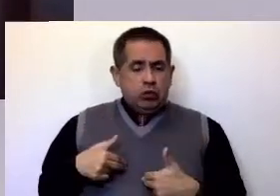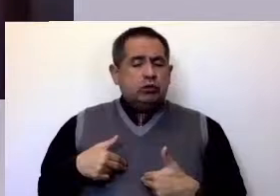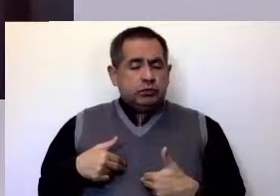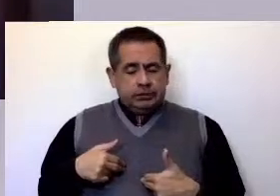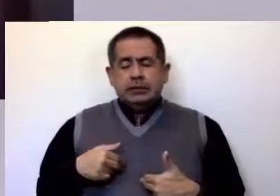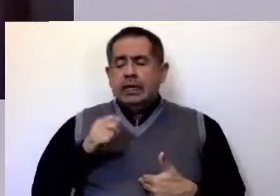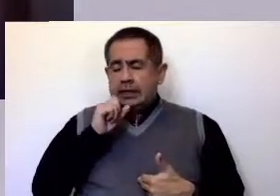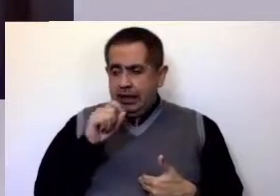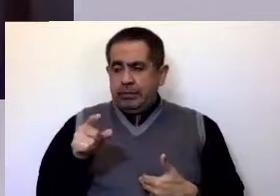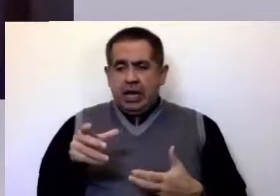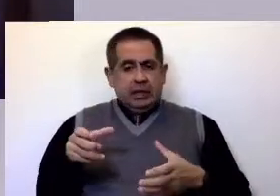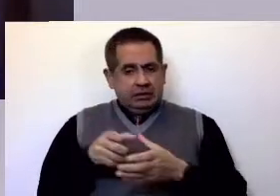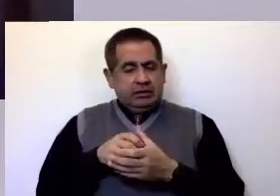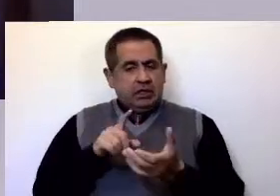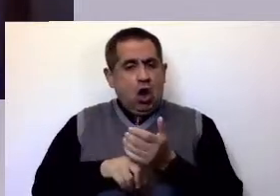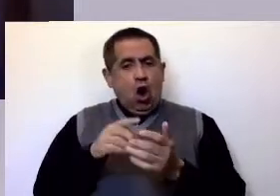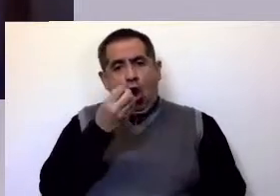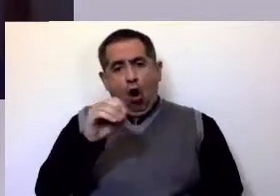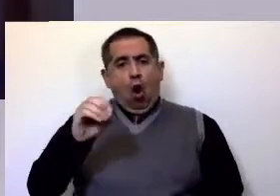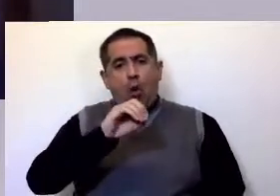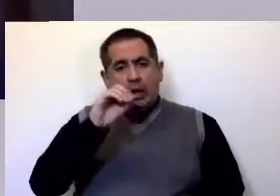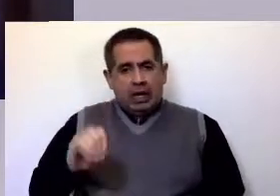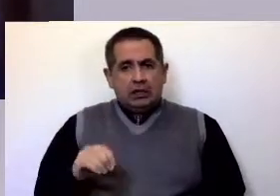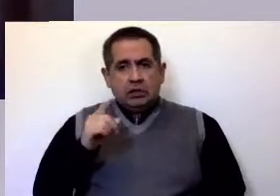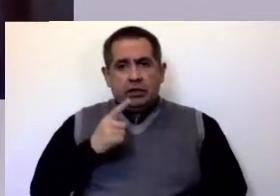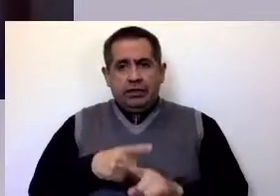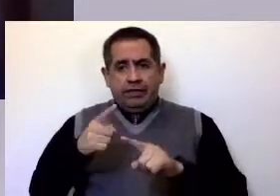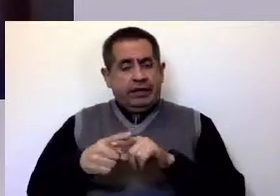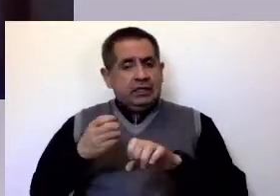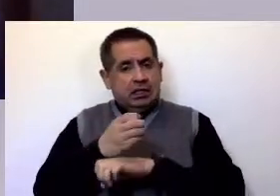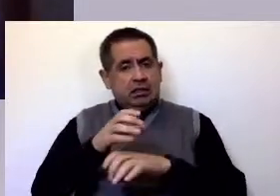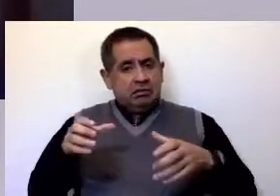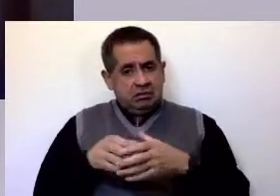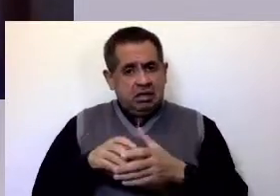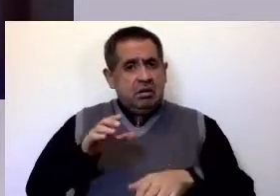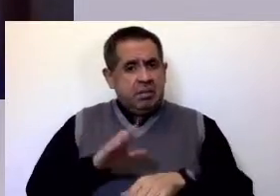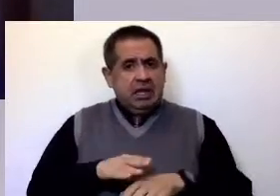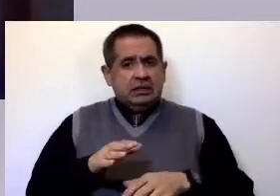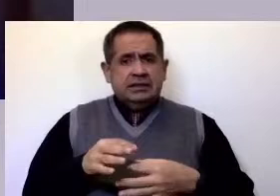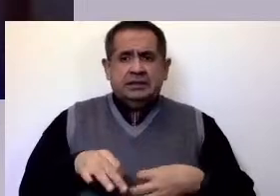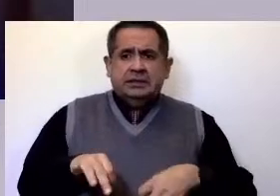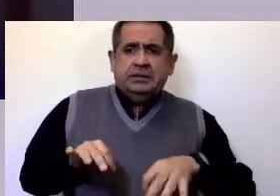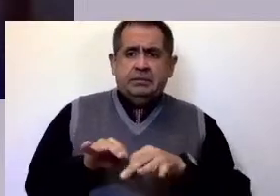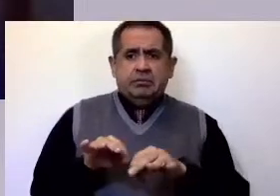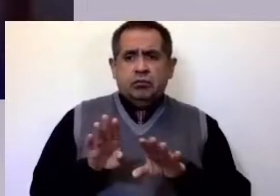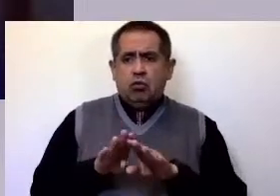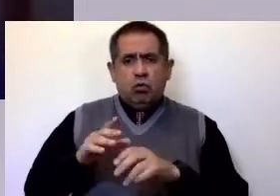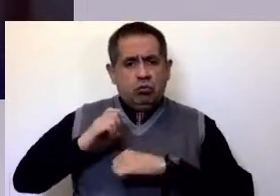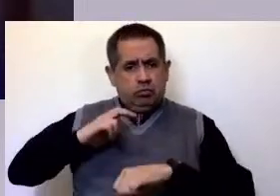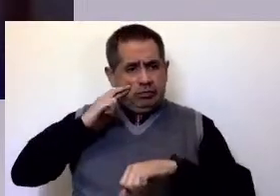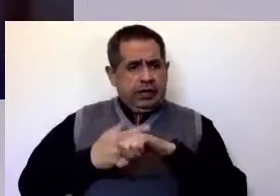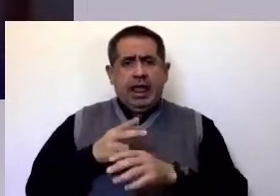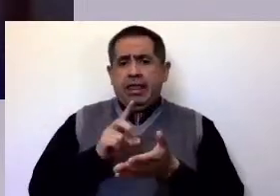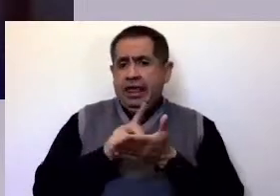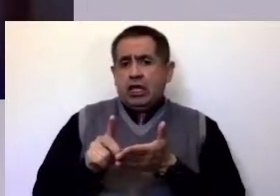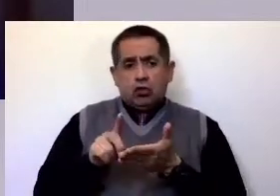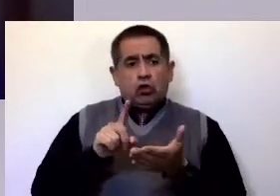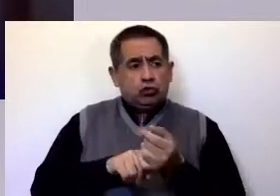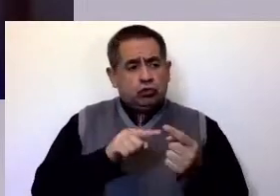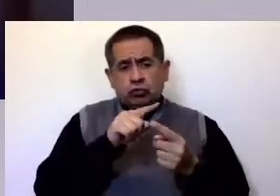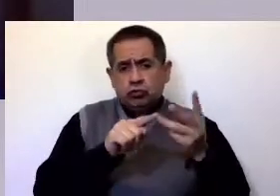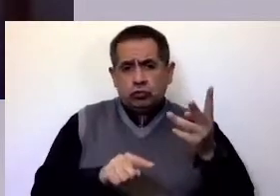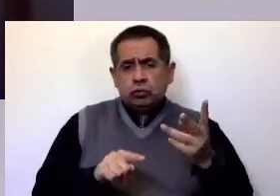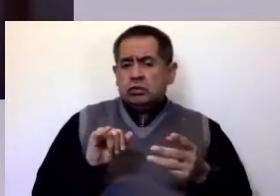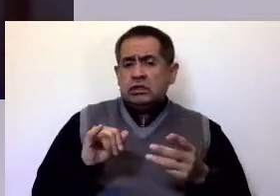caracterización de las obligaciones estatales se suma la expansión de la titularidad de los derechos a partir de las nociones